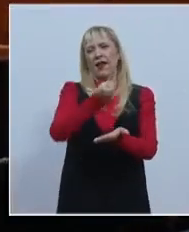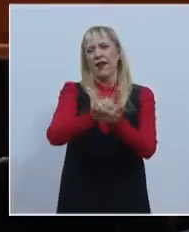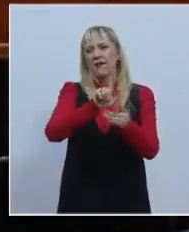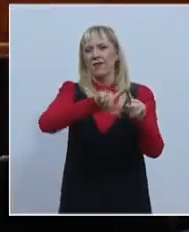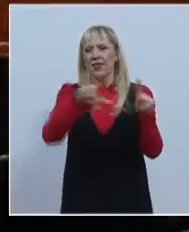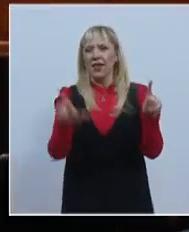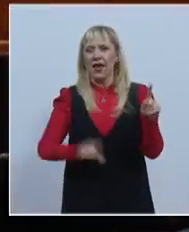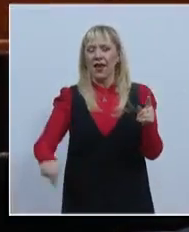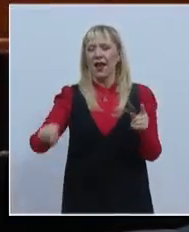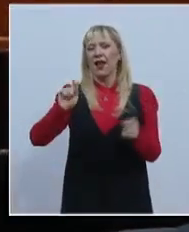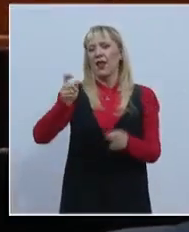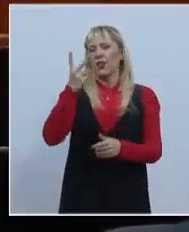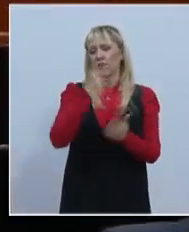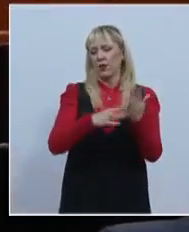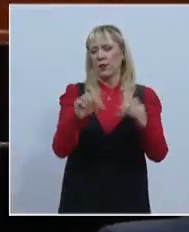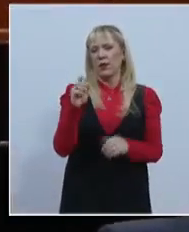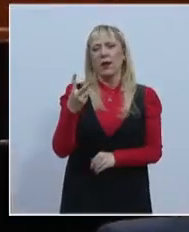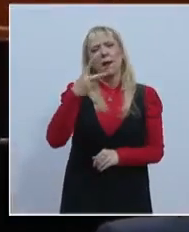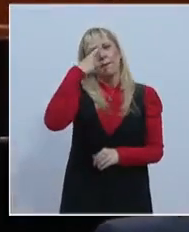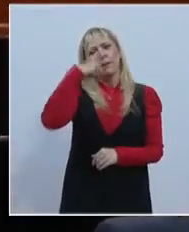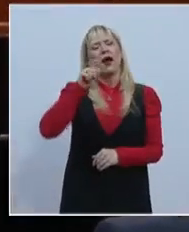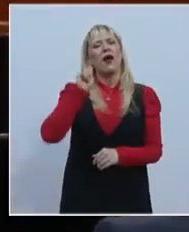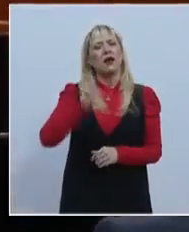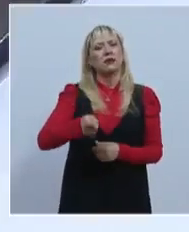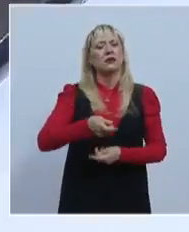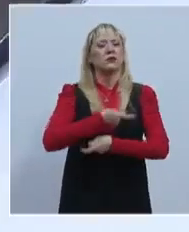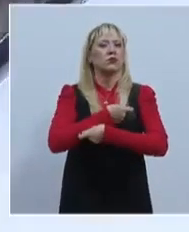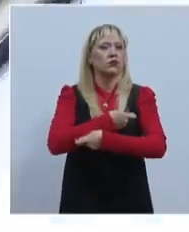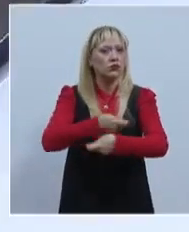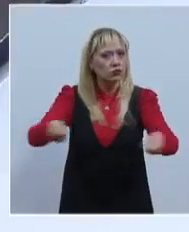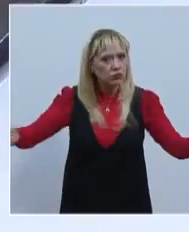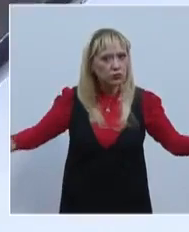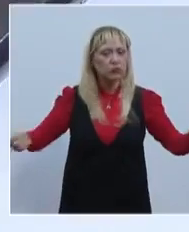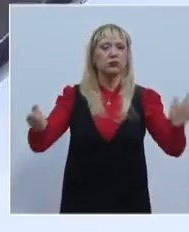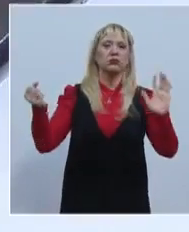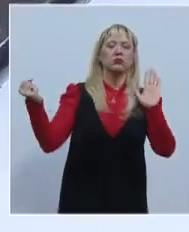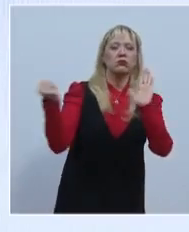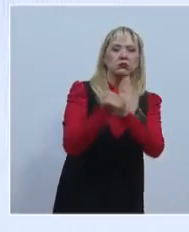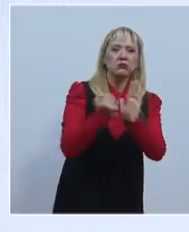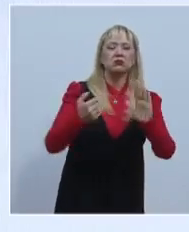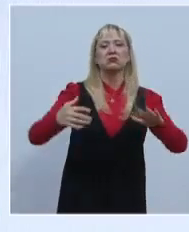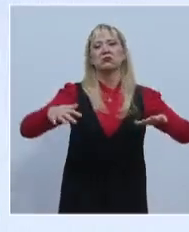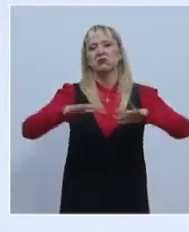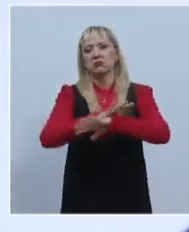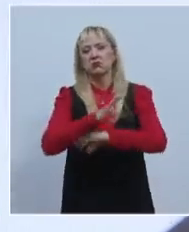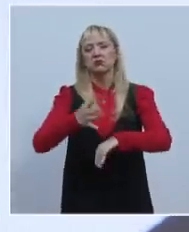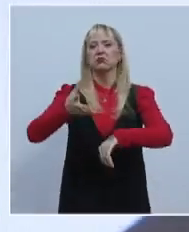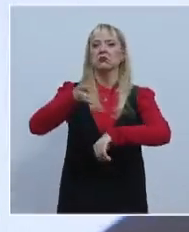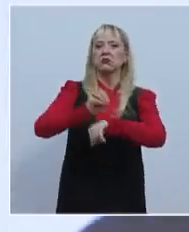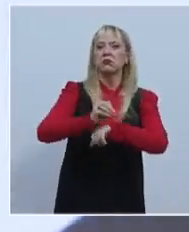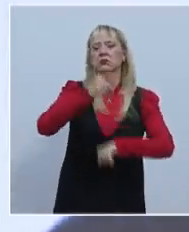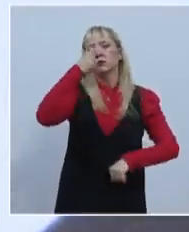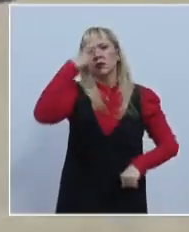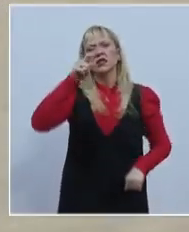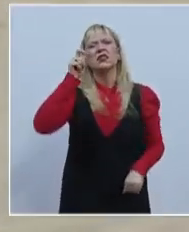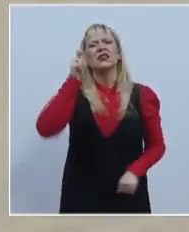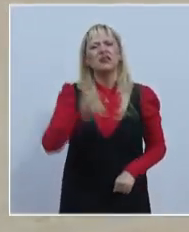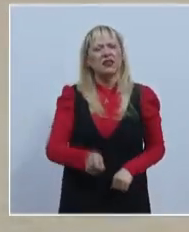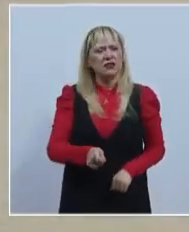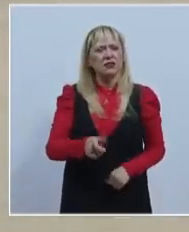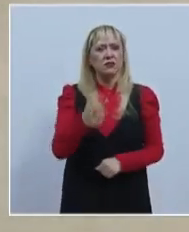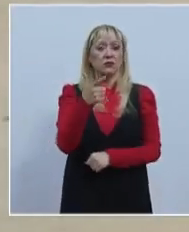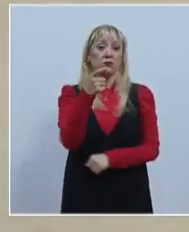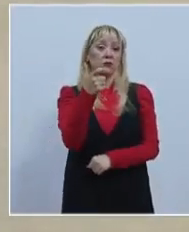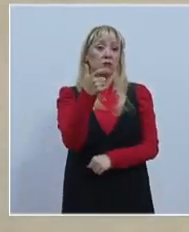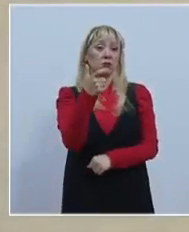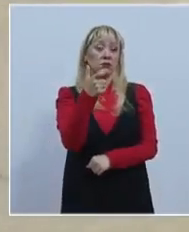en 2022. Esto para la expedición, revalidación o modificación de permisos vinculados con la fabricación de armas